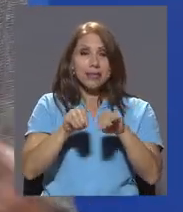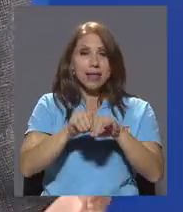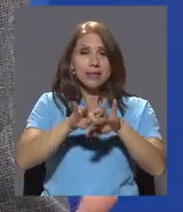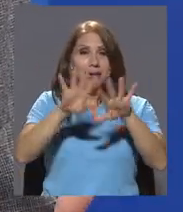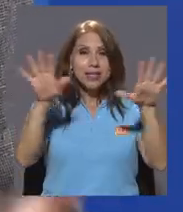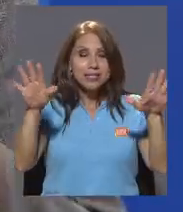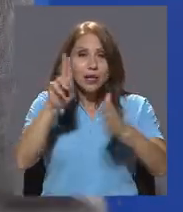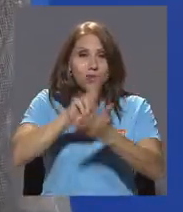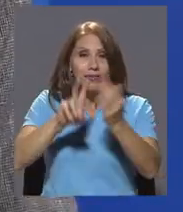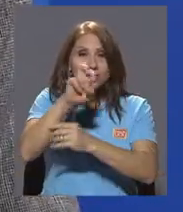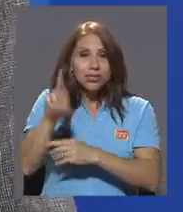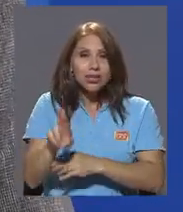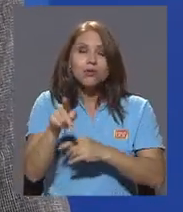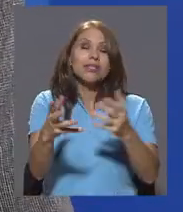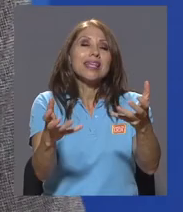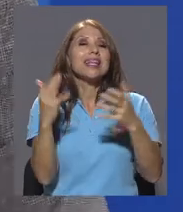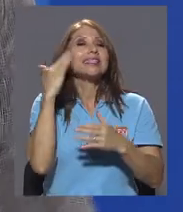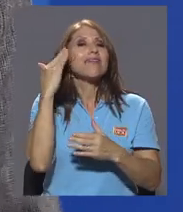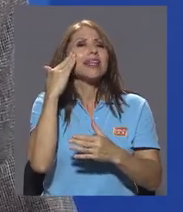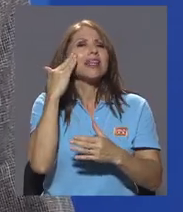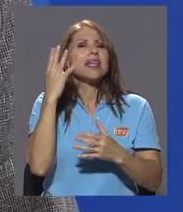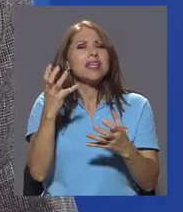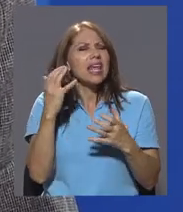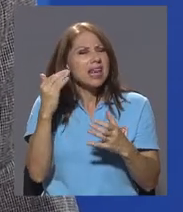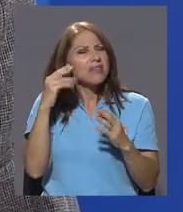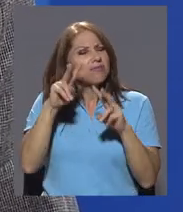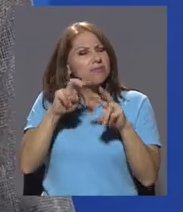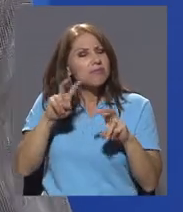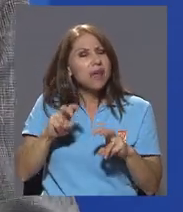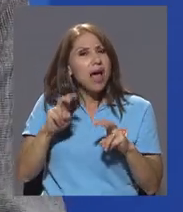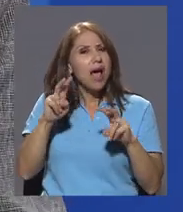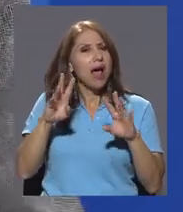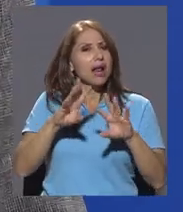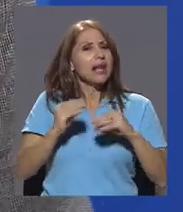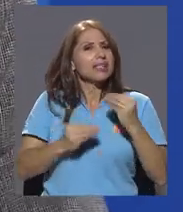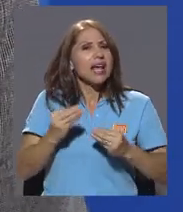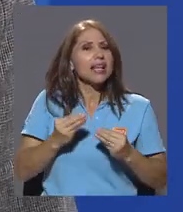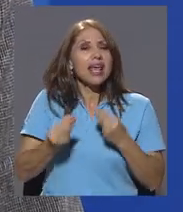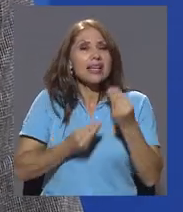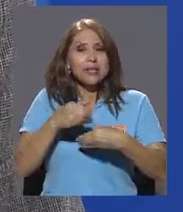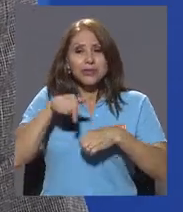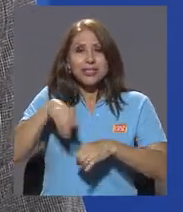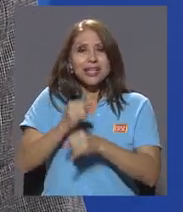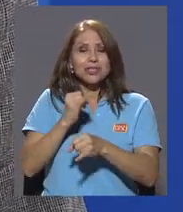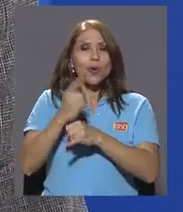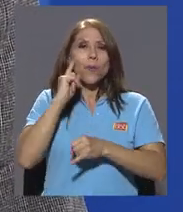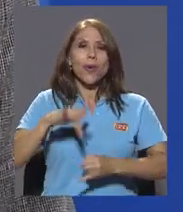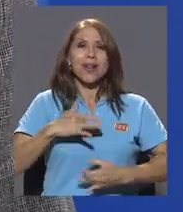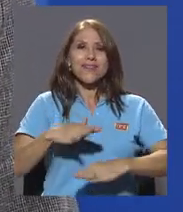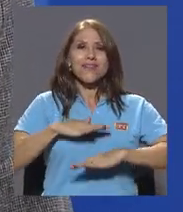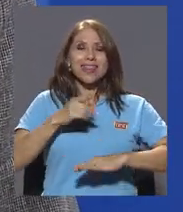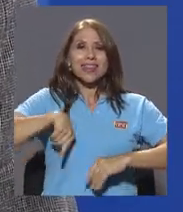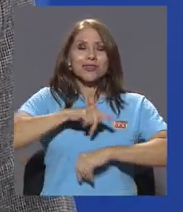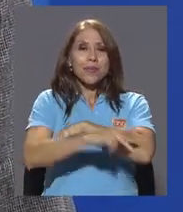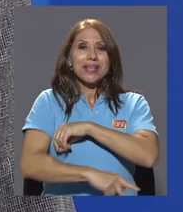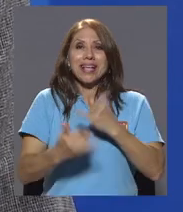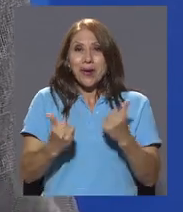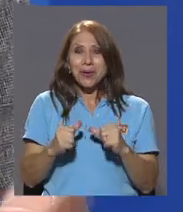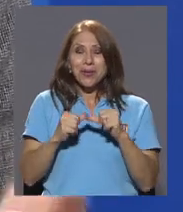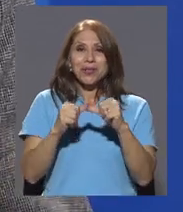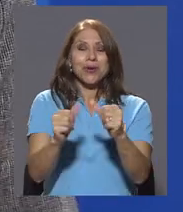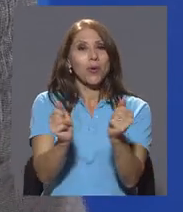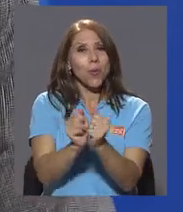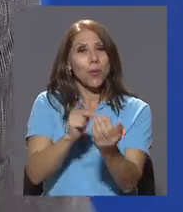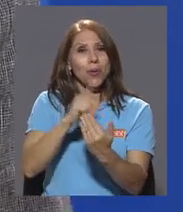conocer y analizar qué hacemos en esta institución como digo siempre por el bien de nuestro país los dejamos en compañía de la